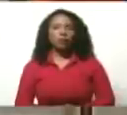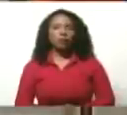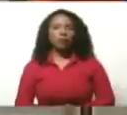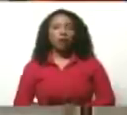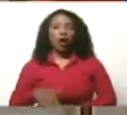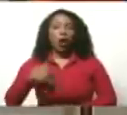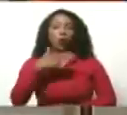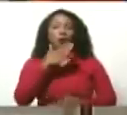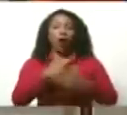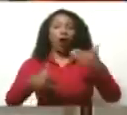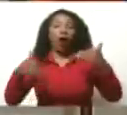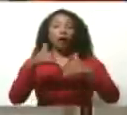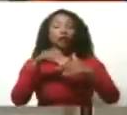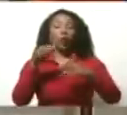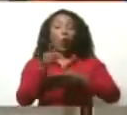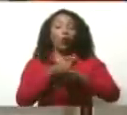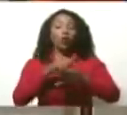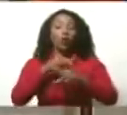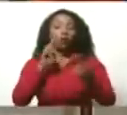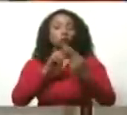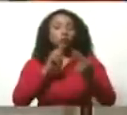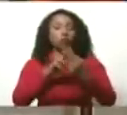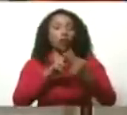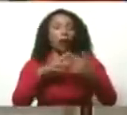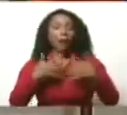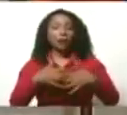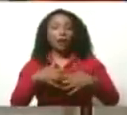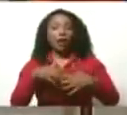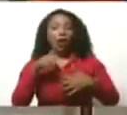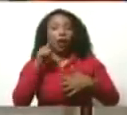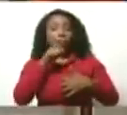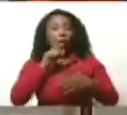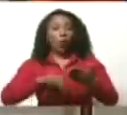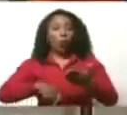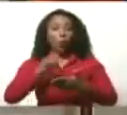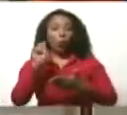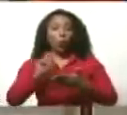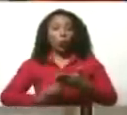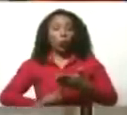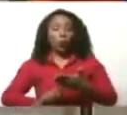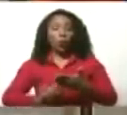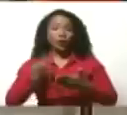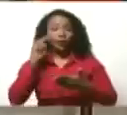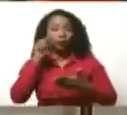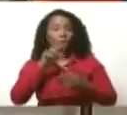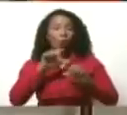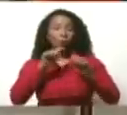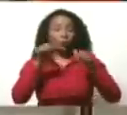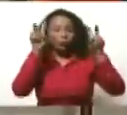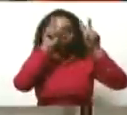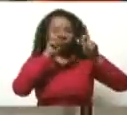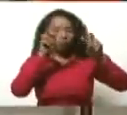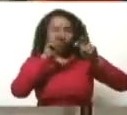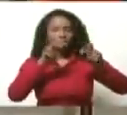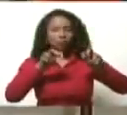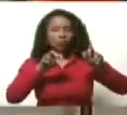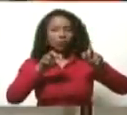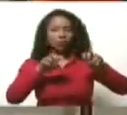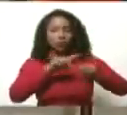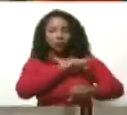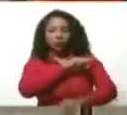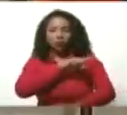Cuando el alto gobierno conoció que estas empresas sin capacidad habían sido contratadas y se comenzó a investigar, se